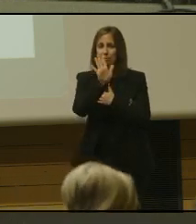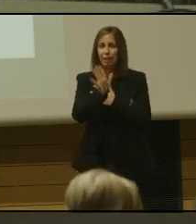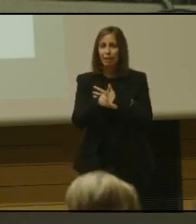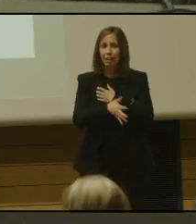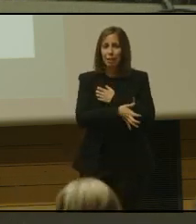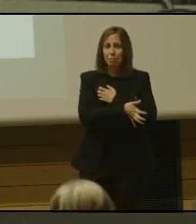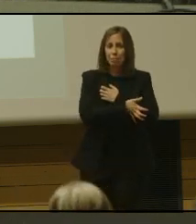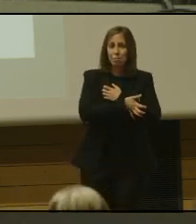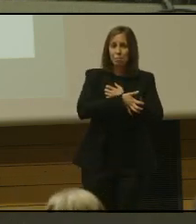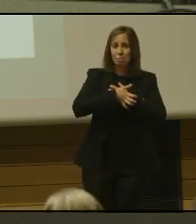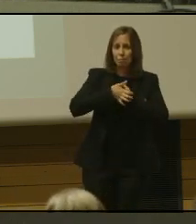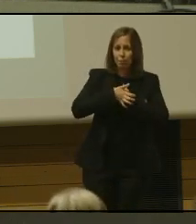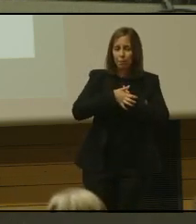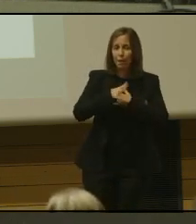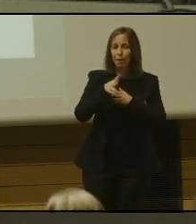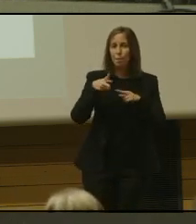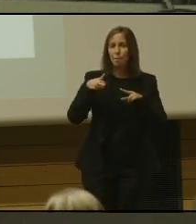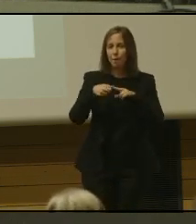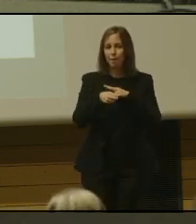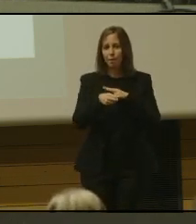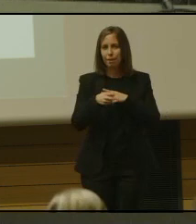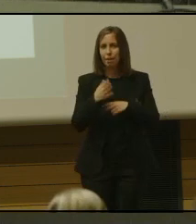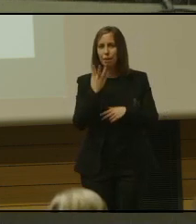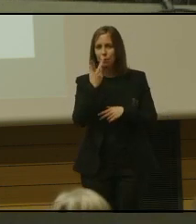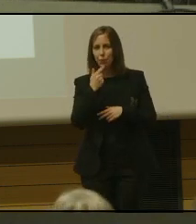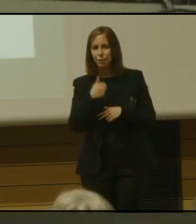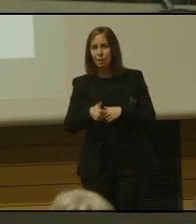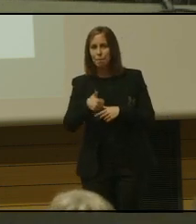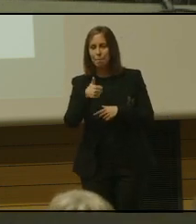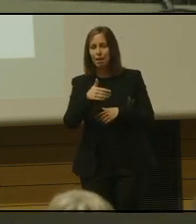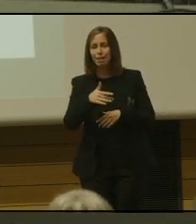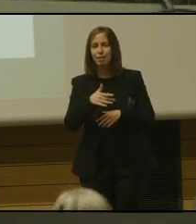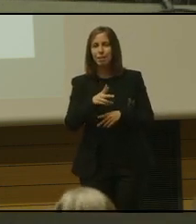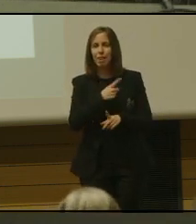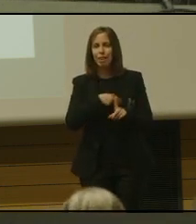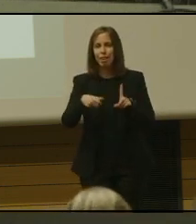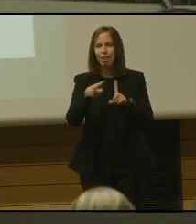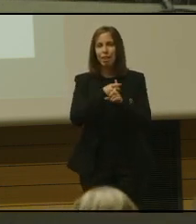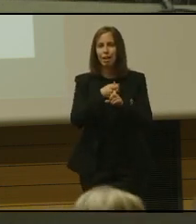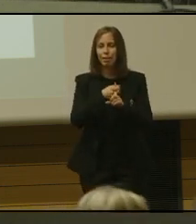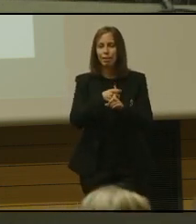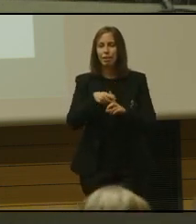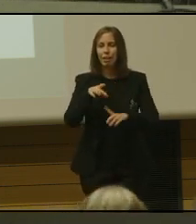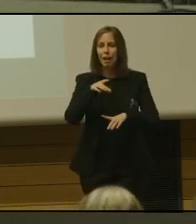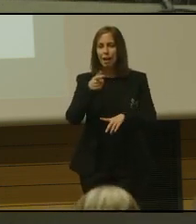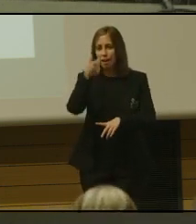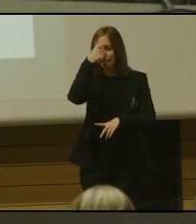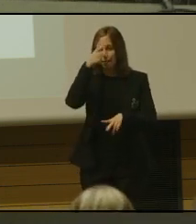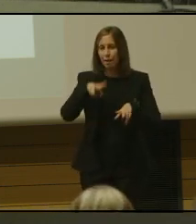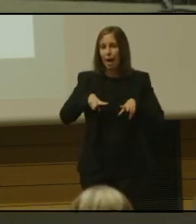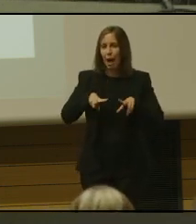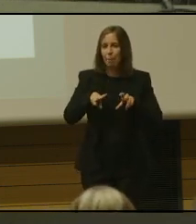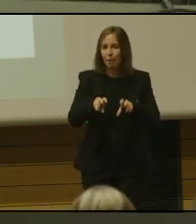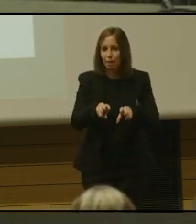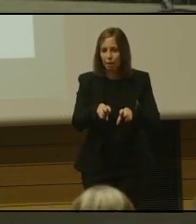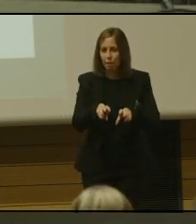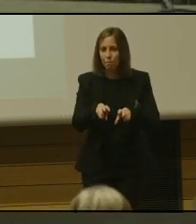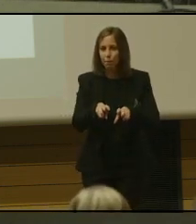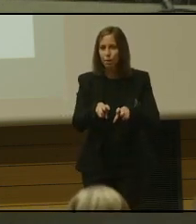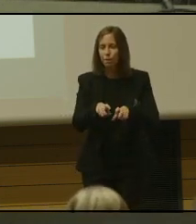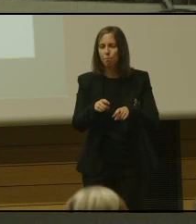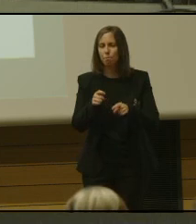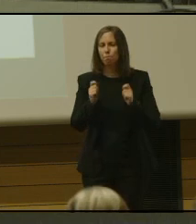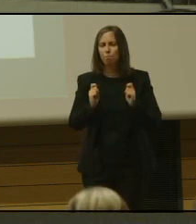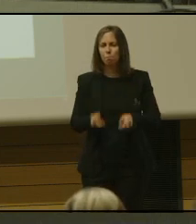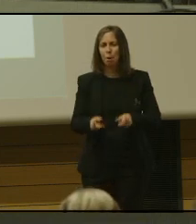la prevención. Nos gusta mucho más diagnosticar una enfermedad en estadios tempranos y nos gastamos muchísimo dinero en eso. Nos